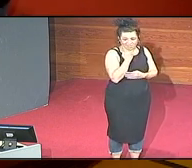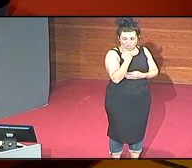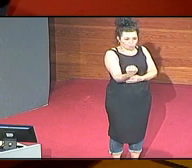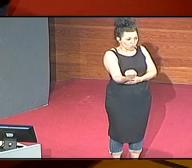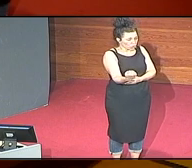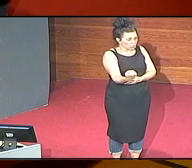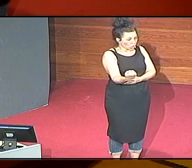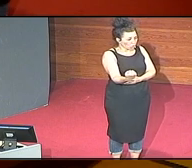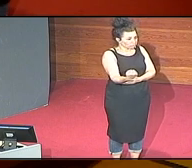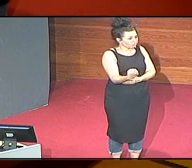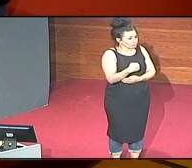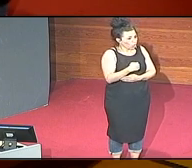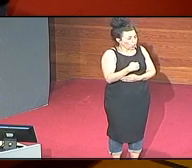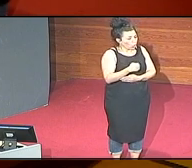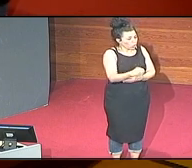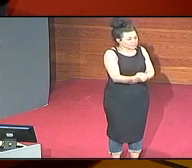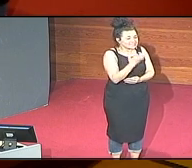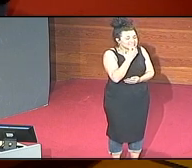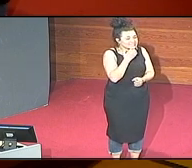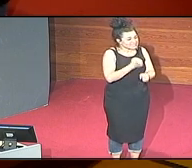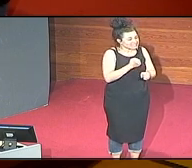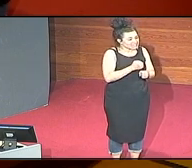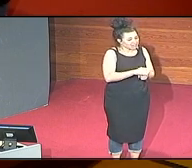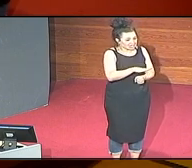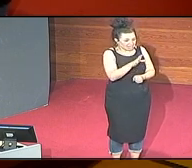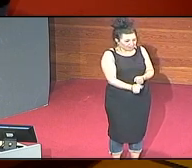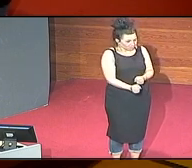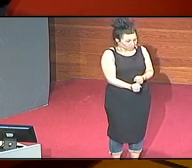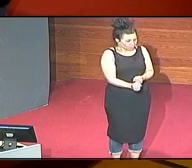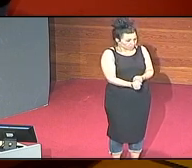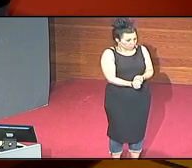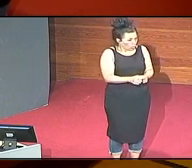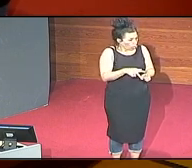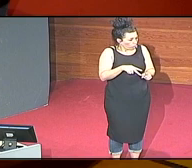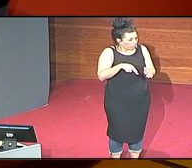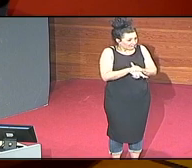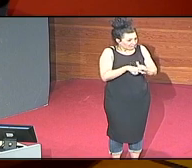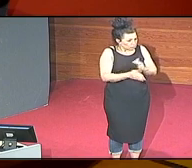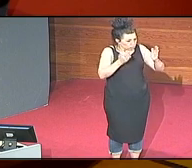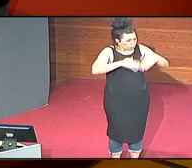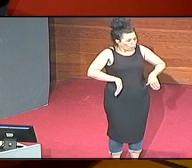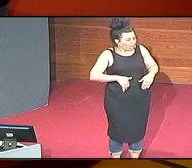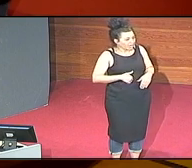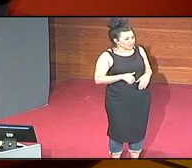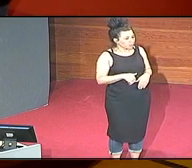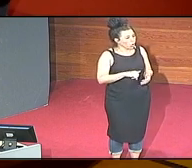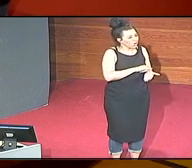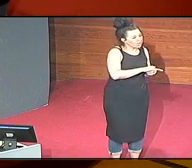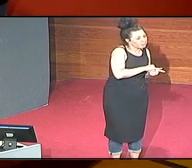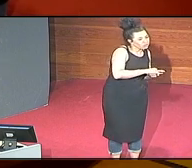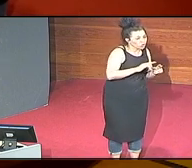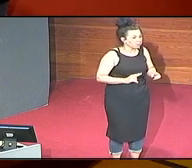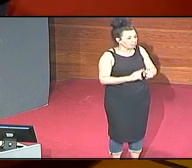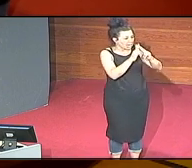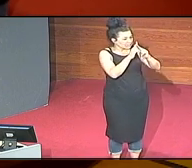corresponsales el quien trabaja en el continente africano no tiene los medios del corresponsal de parís el corresponsal de nueva york pero es que a una